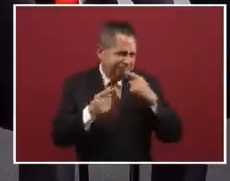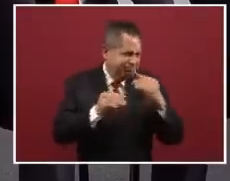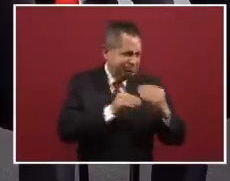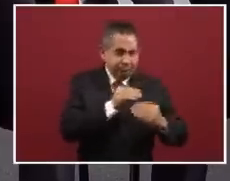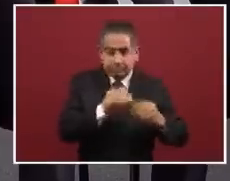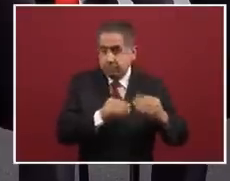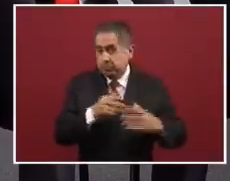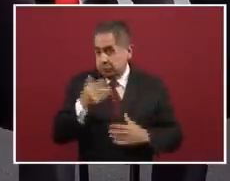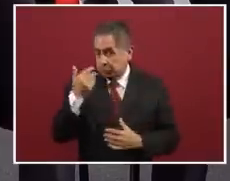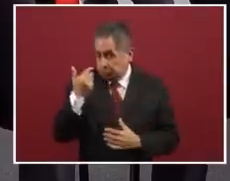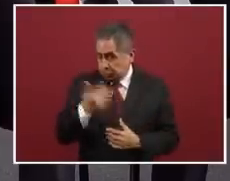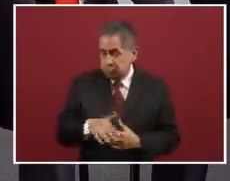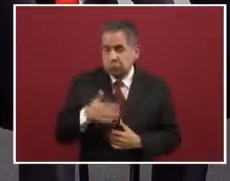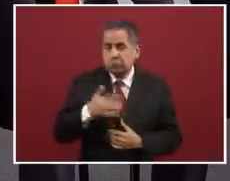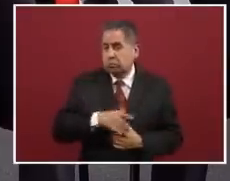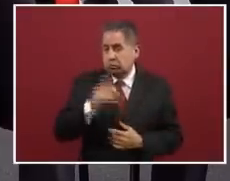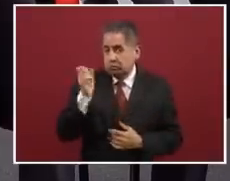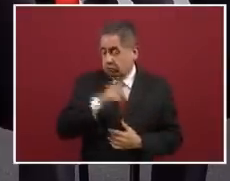fue.